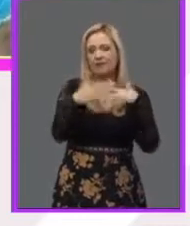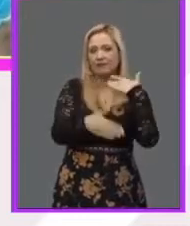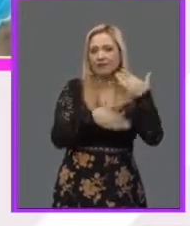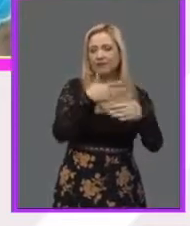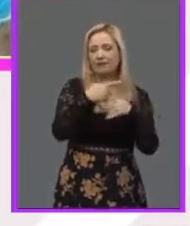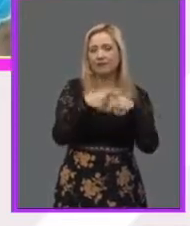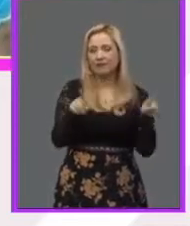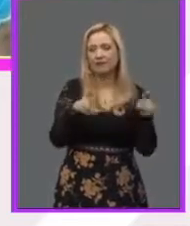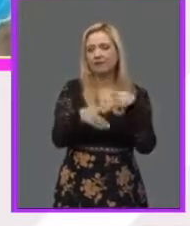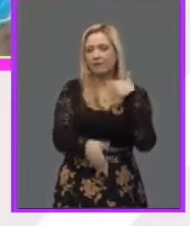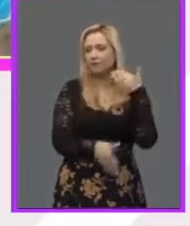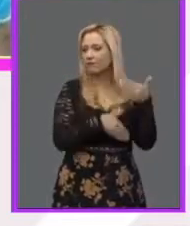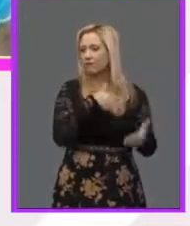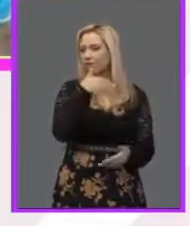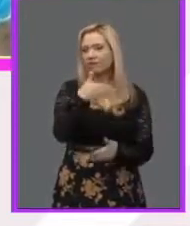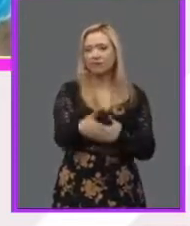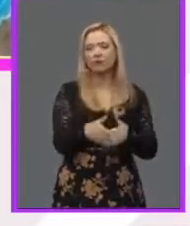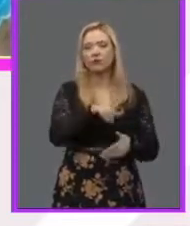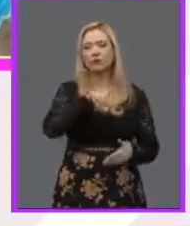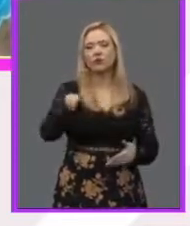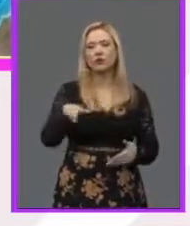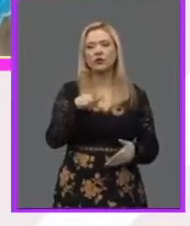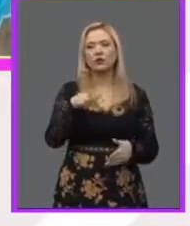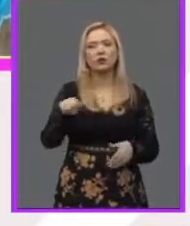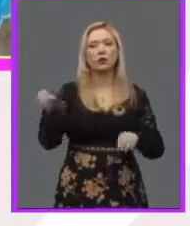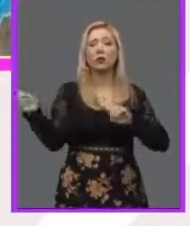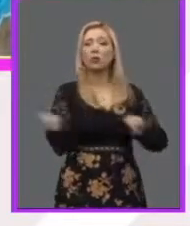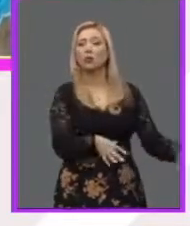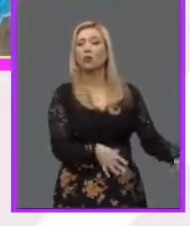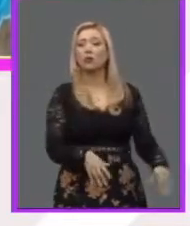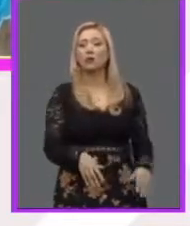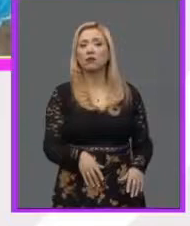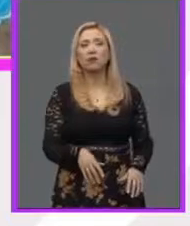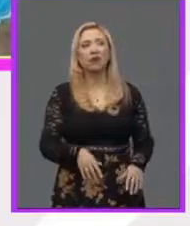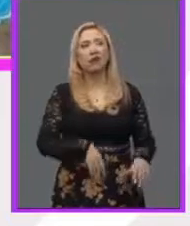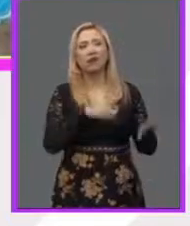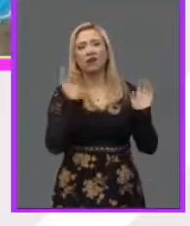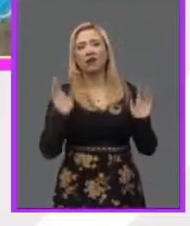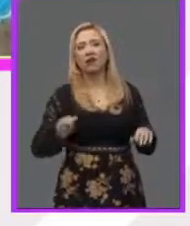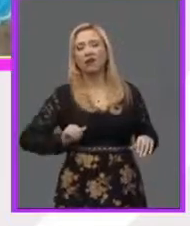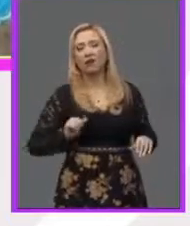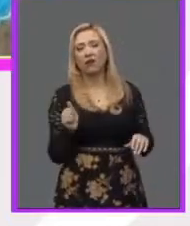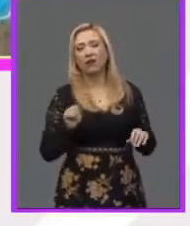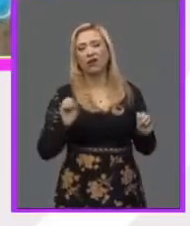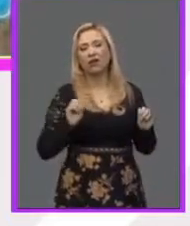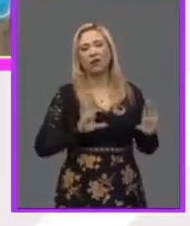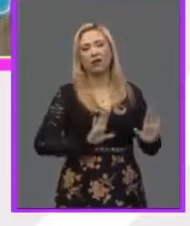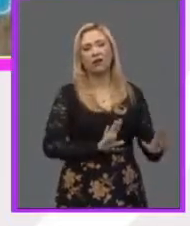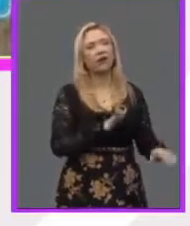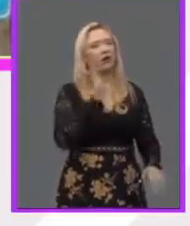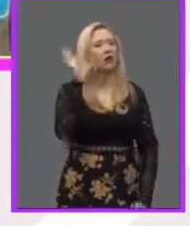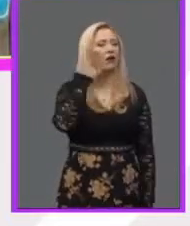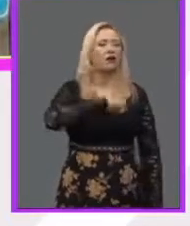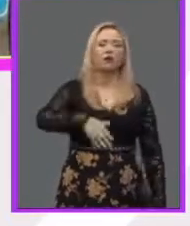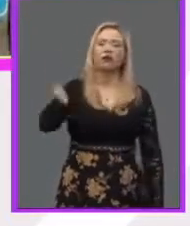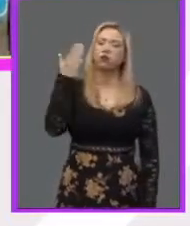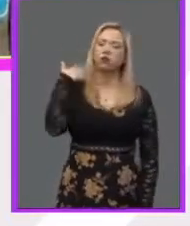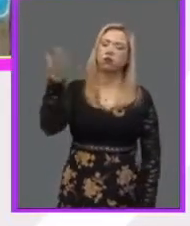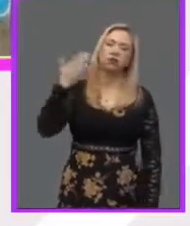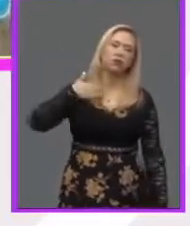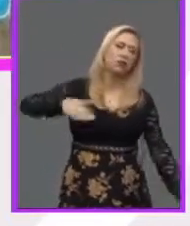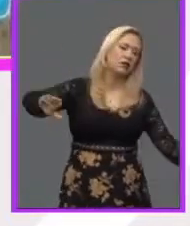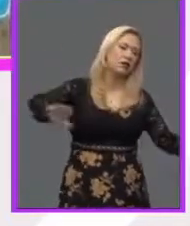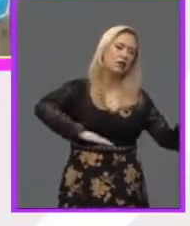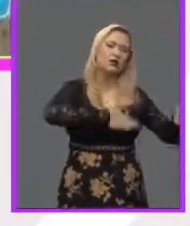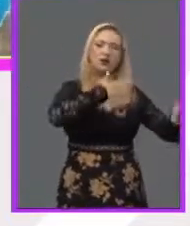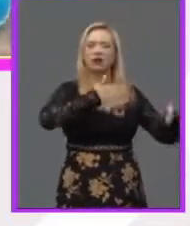las décadas, se han hecho en distintas administraciones y que luego son abandonados y se usan como bodegas porque dicen es que no aguanto el calor, no puedo colgar la hamaca,